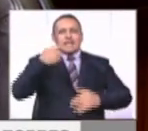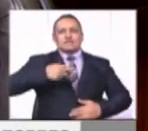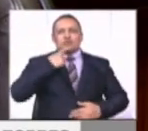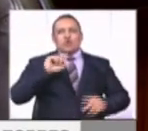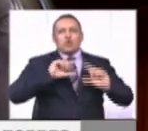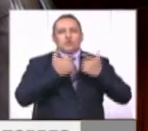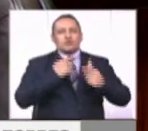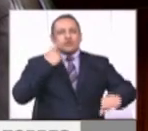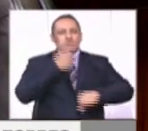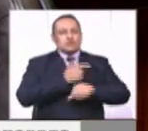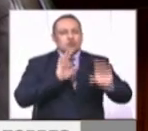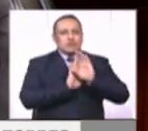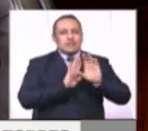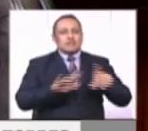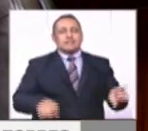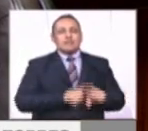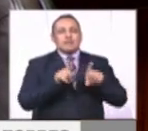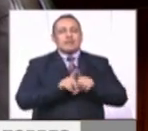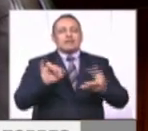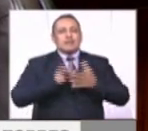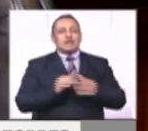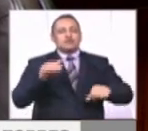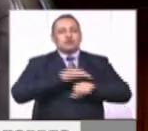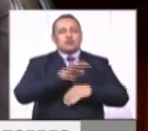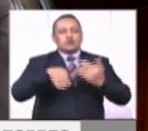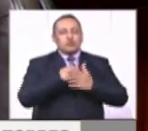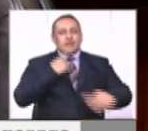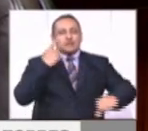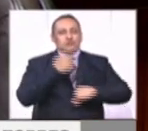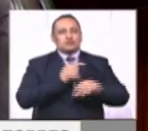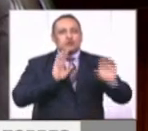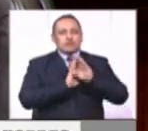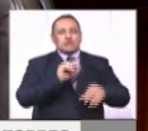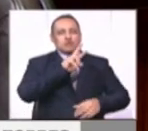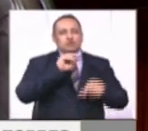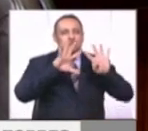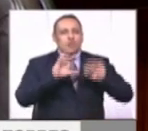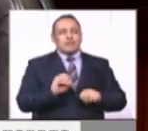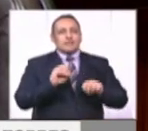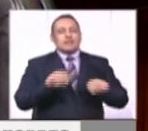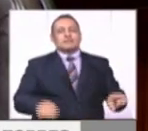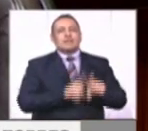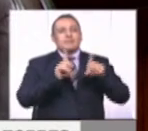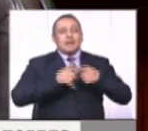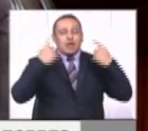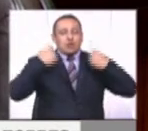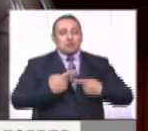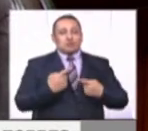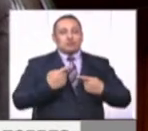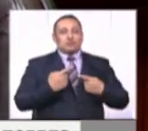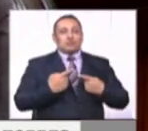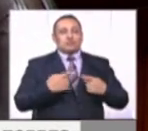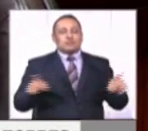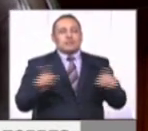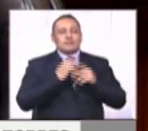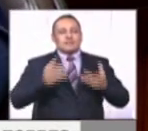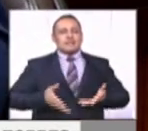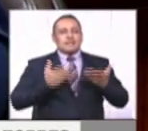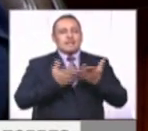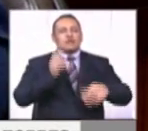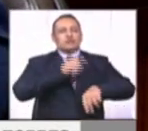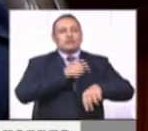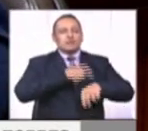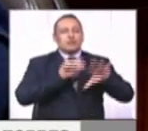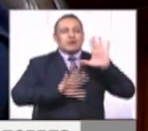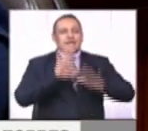acusaciones constitucionales respecto de la denuncia constitucional 290 acordó otorgar un plazo de